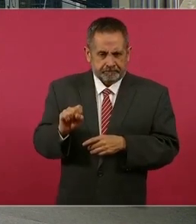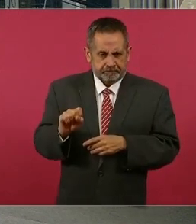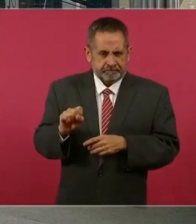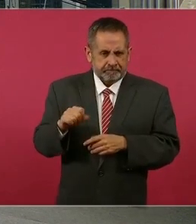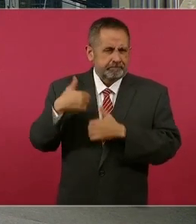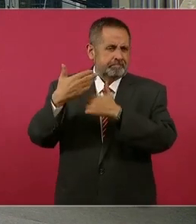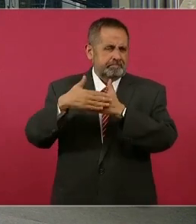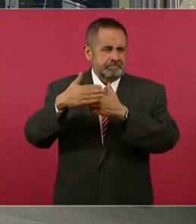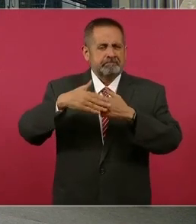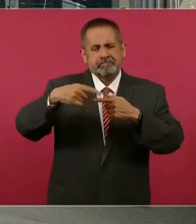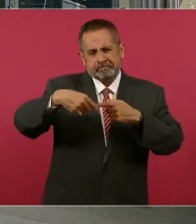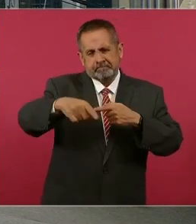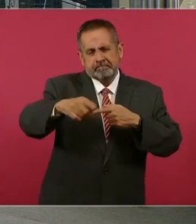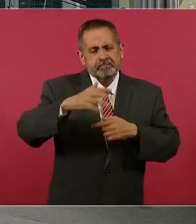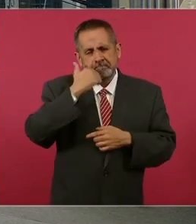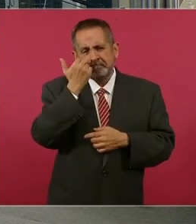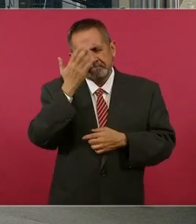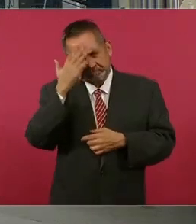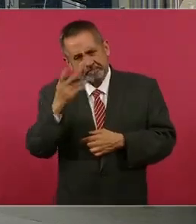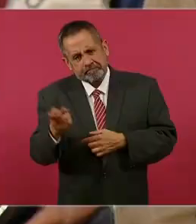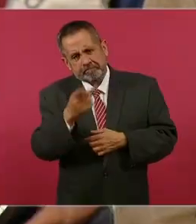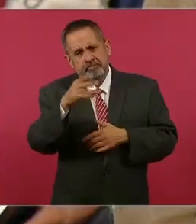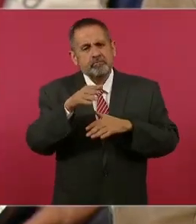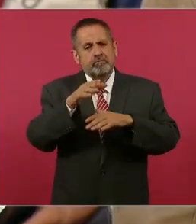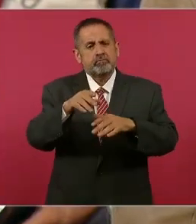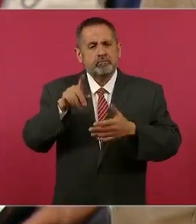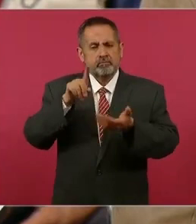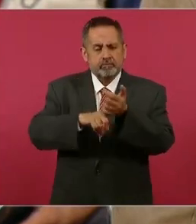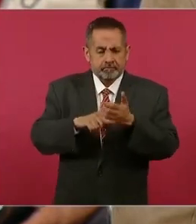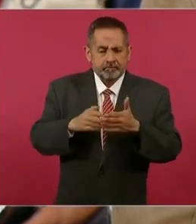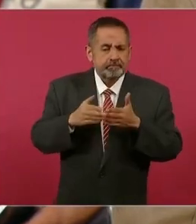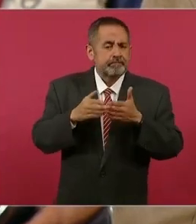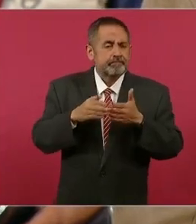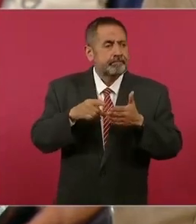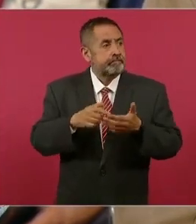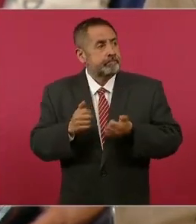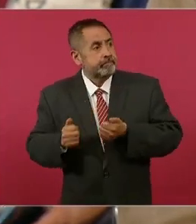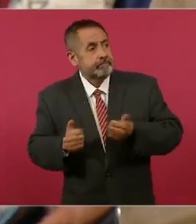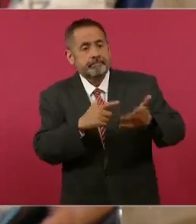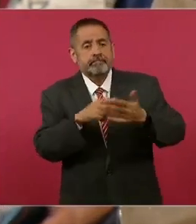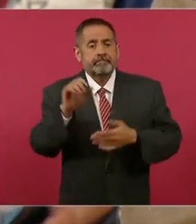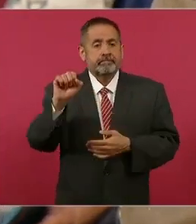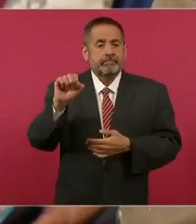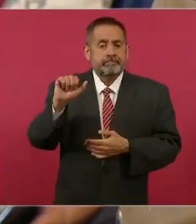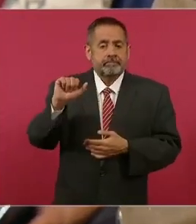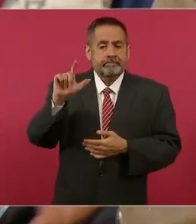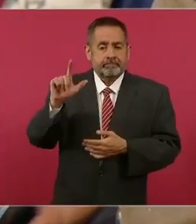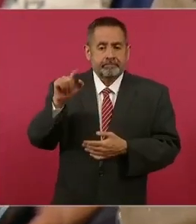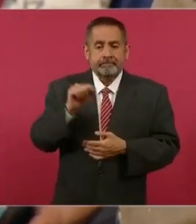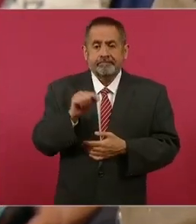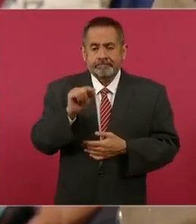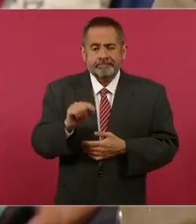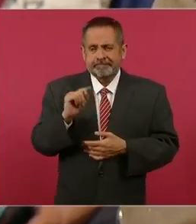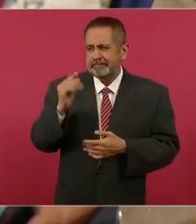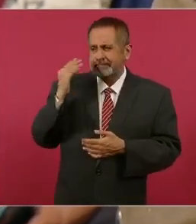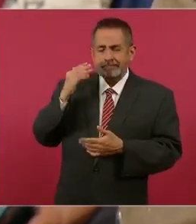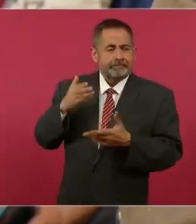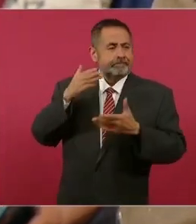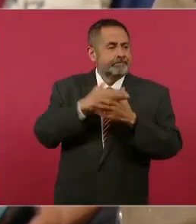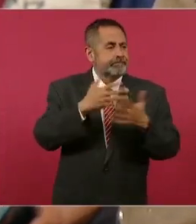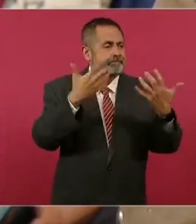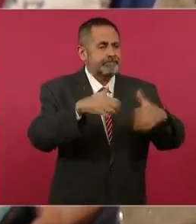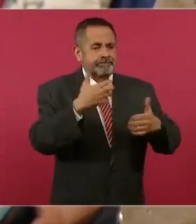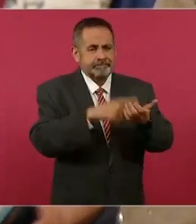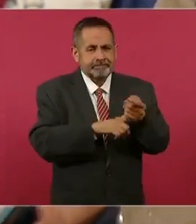California Sur en próximos días. Me gustaría preguntarle sobre exportadora de sal. Hace unos meses se visitó a Exportadora de